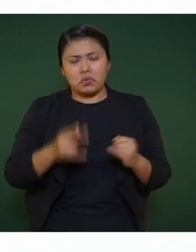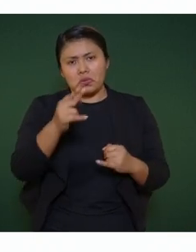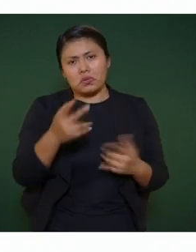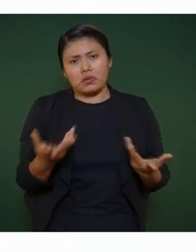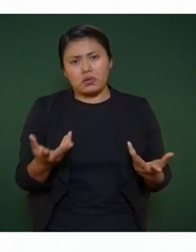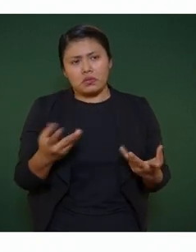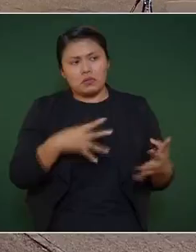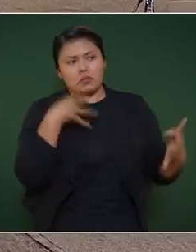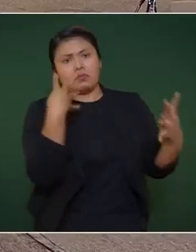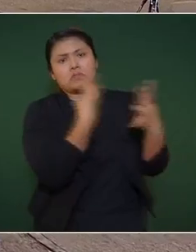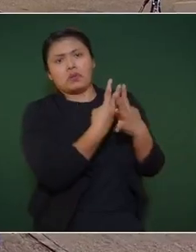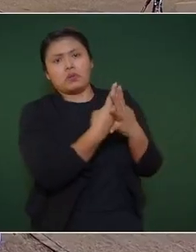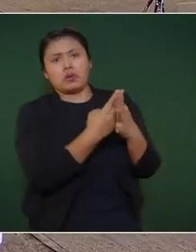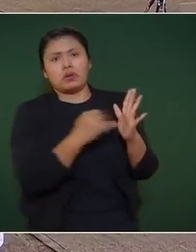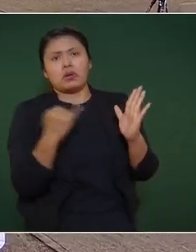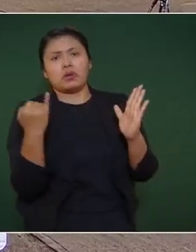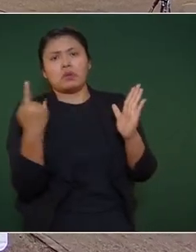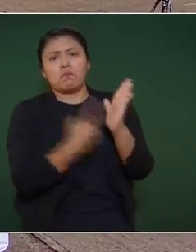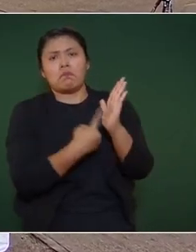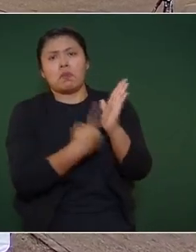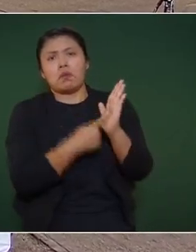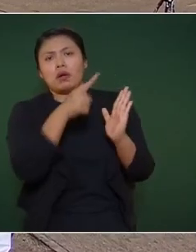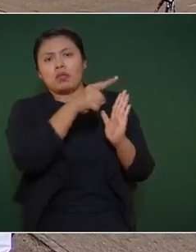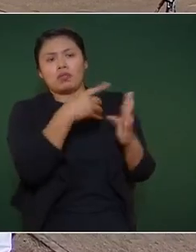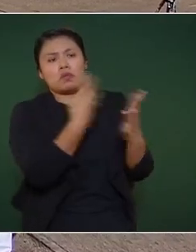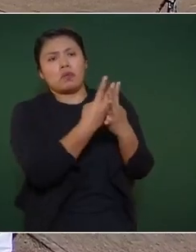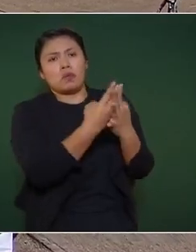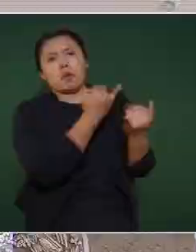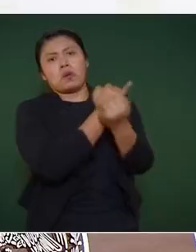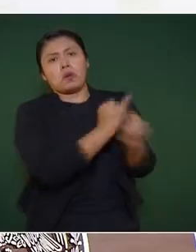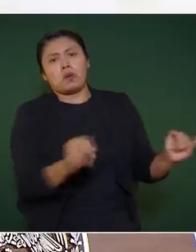El reclusorio de Papantla.